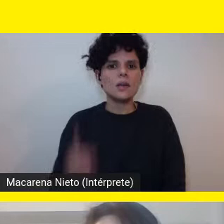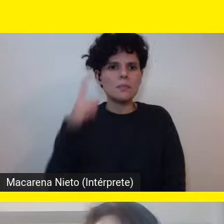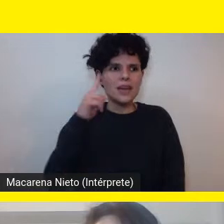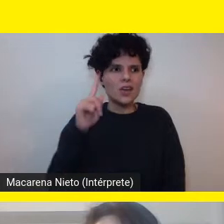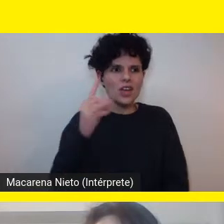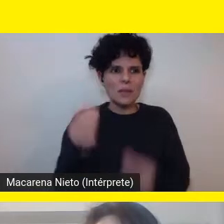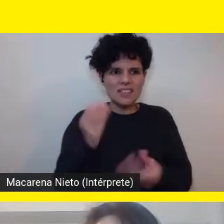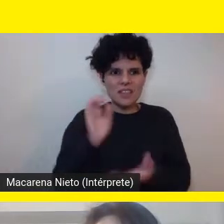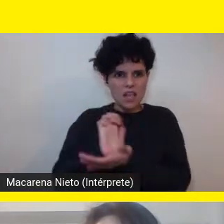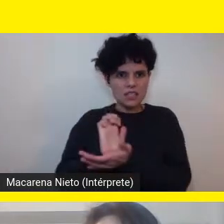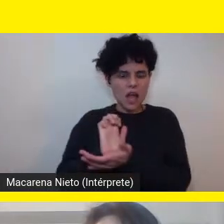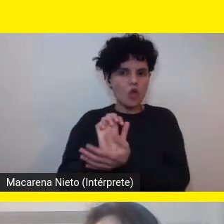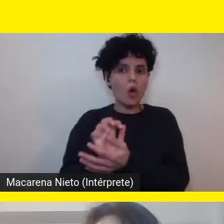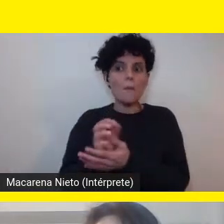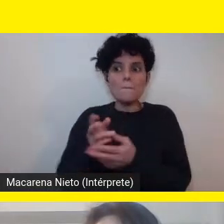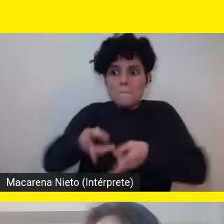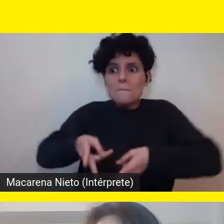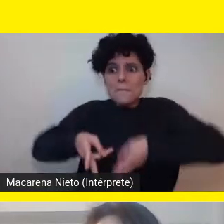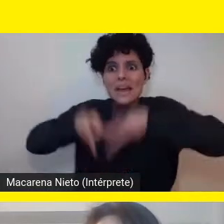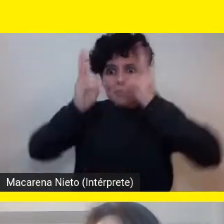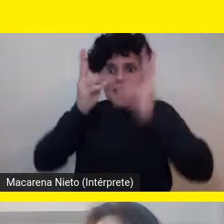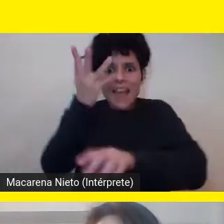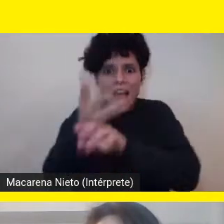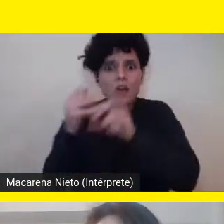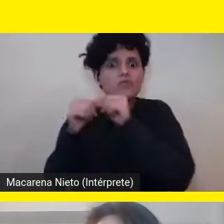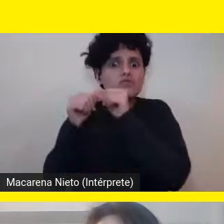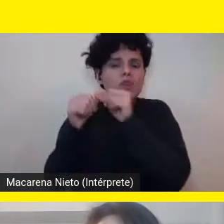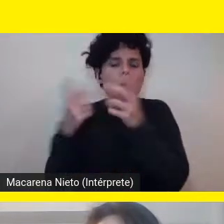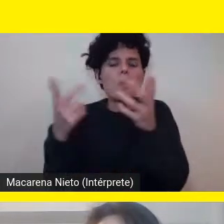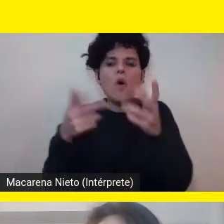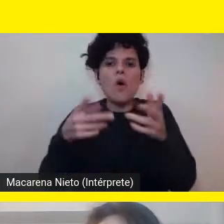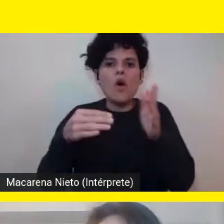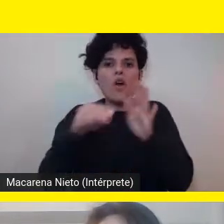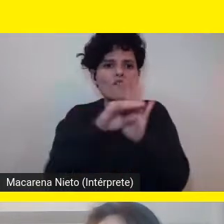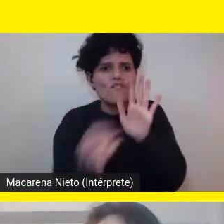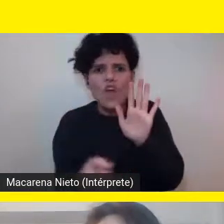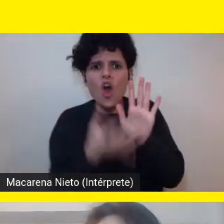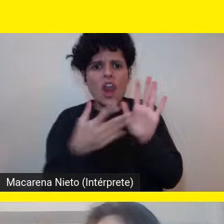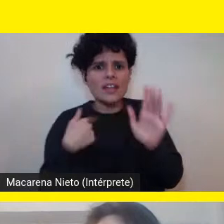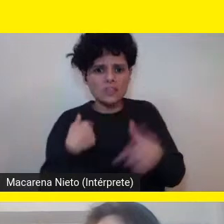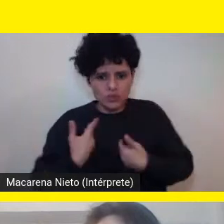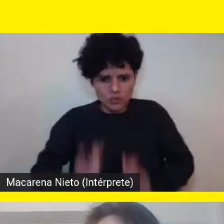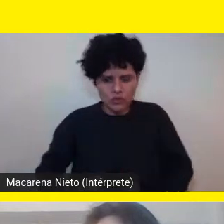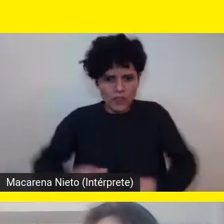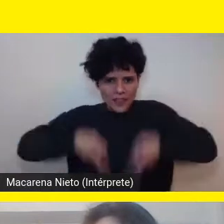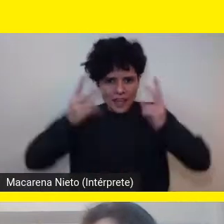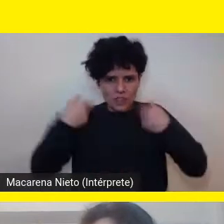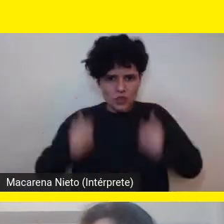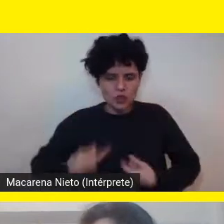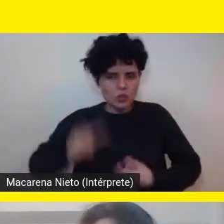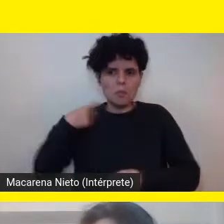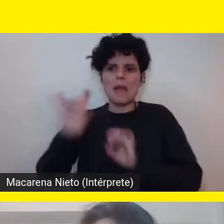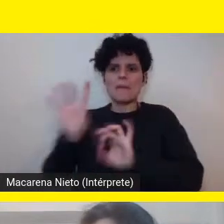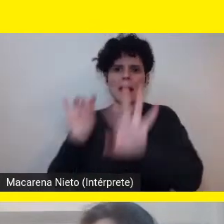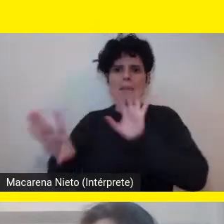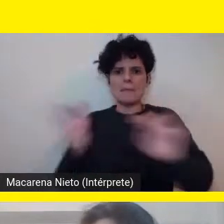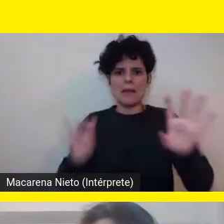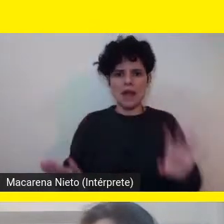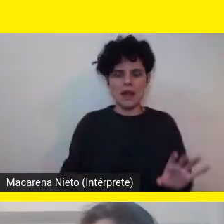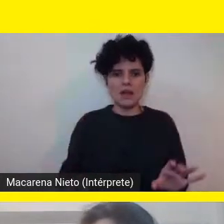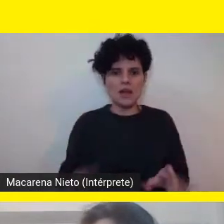de los derechos humanos porque ha generado un referente colectivo de encubrimiento, silencio, impunidad en el actuar